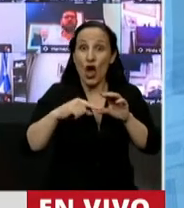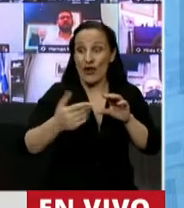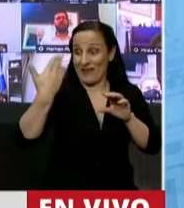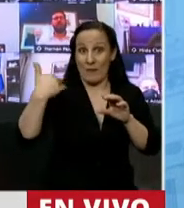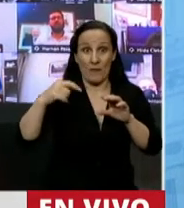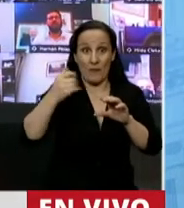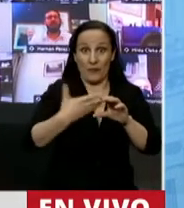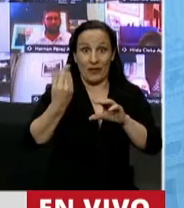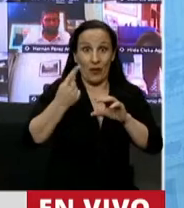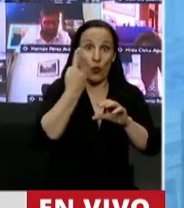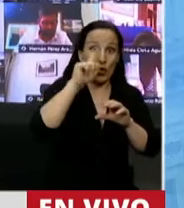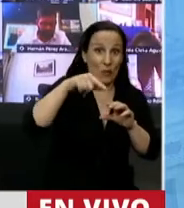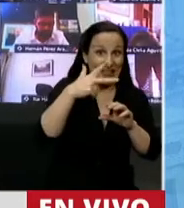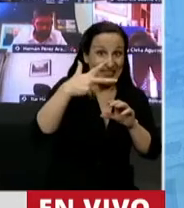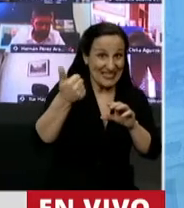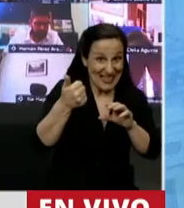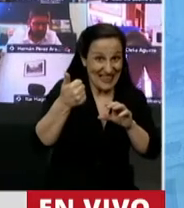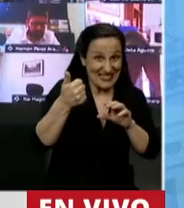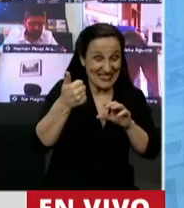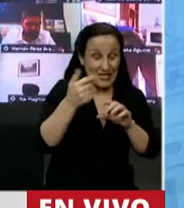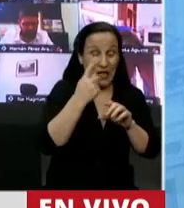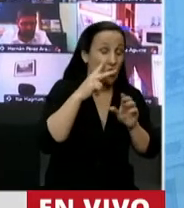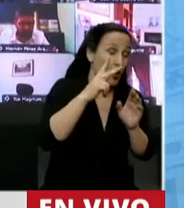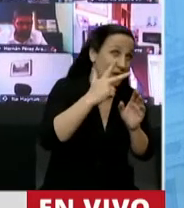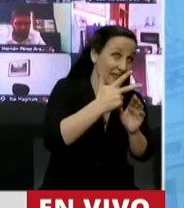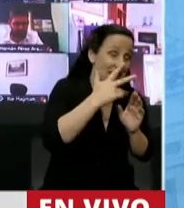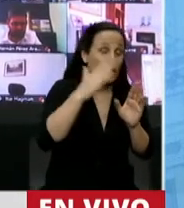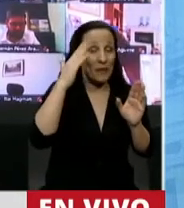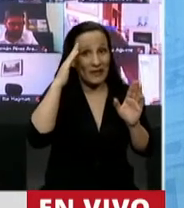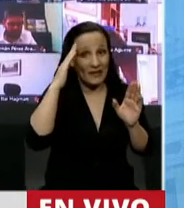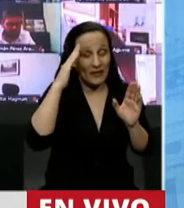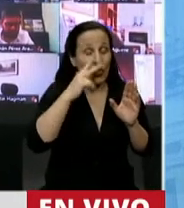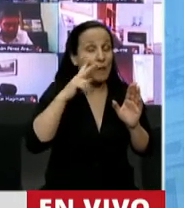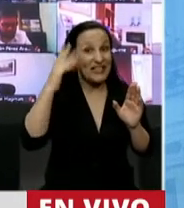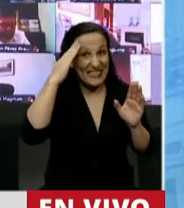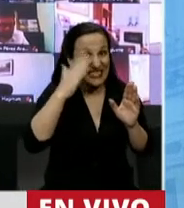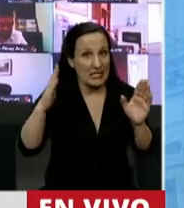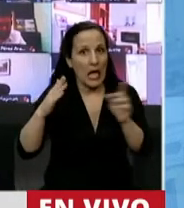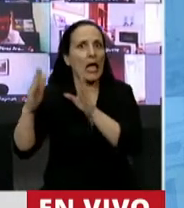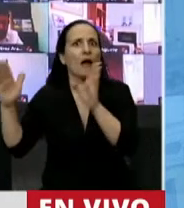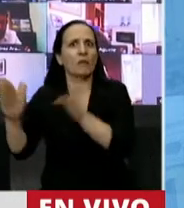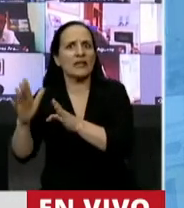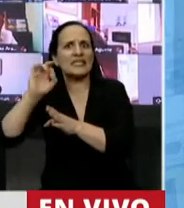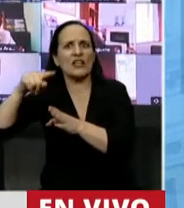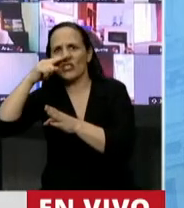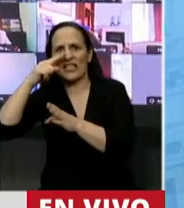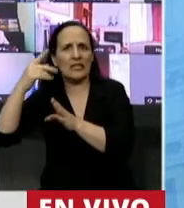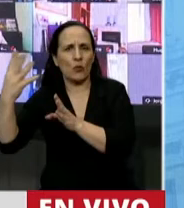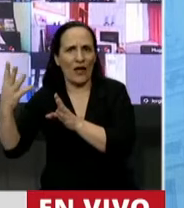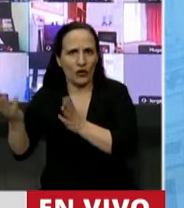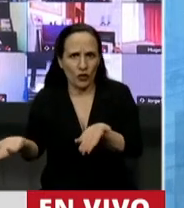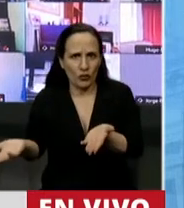cayera desde el 1,36% promedio durante 2003-2015 hasta el 0,74% durante 2015-2019.